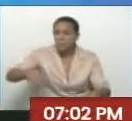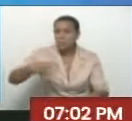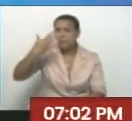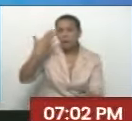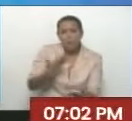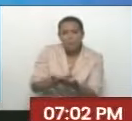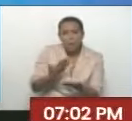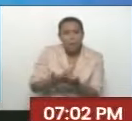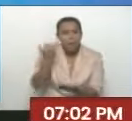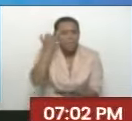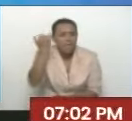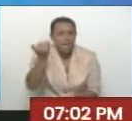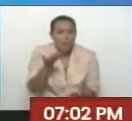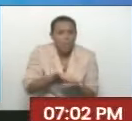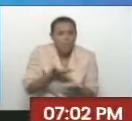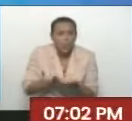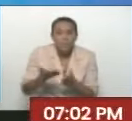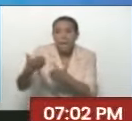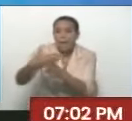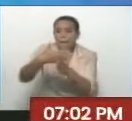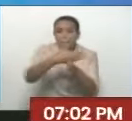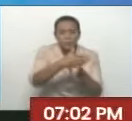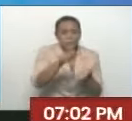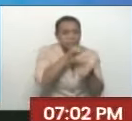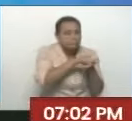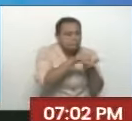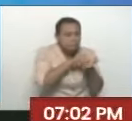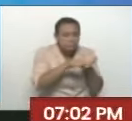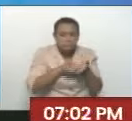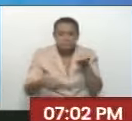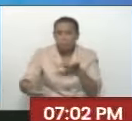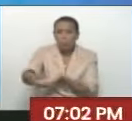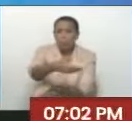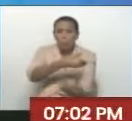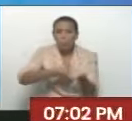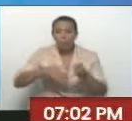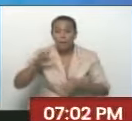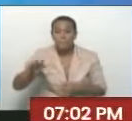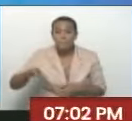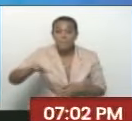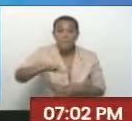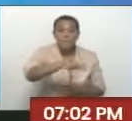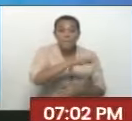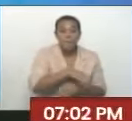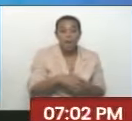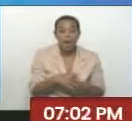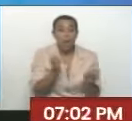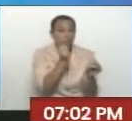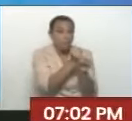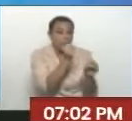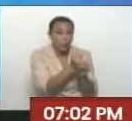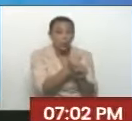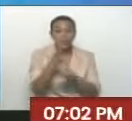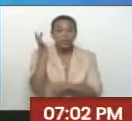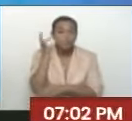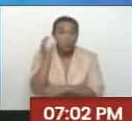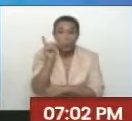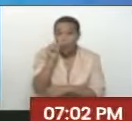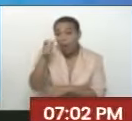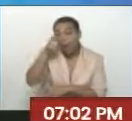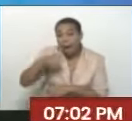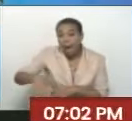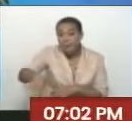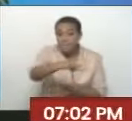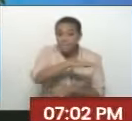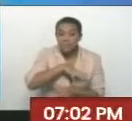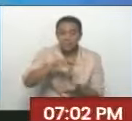pensadas, compartidas entre todos y todas, cada sector, los trabajadores, las trabajadoras, los